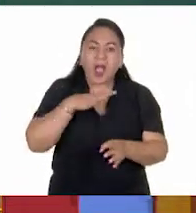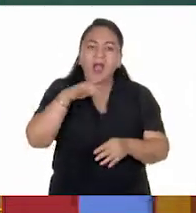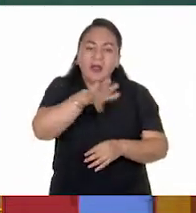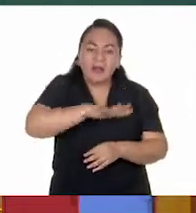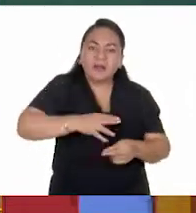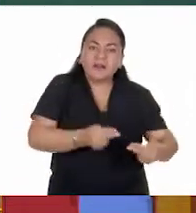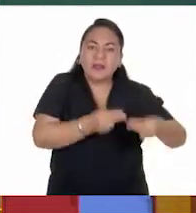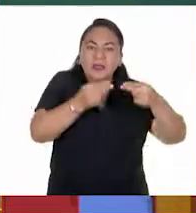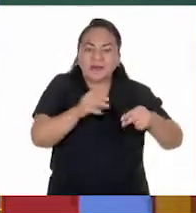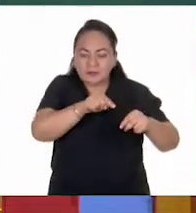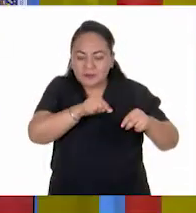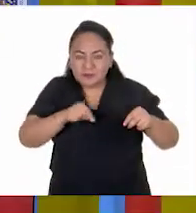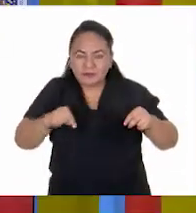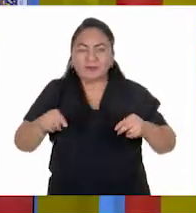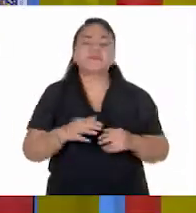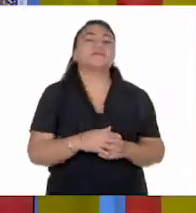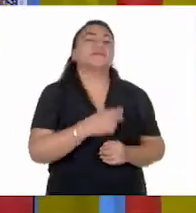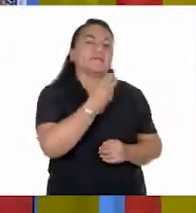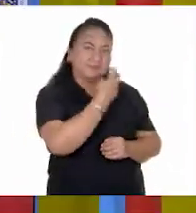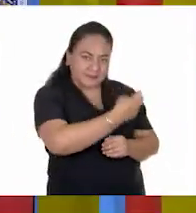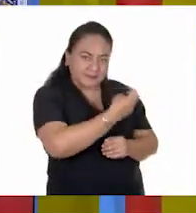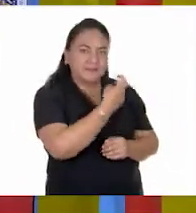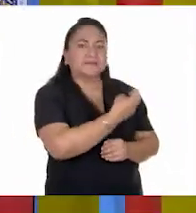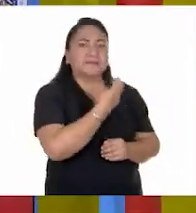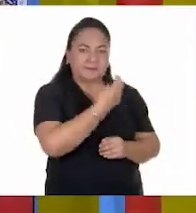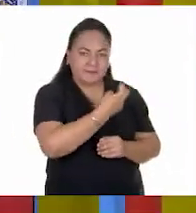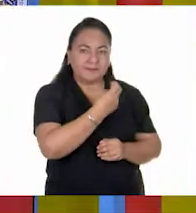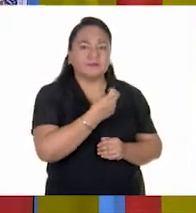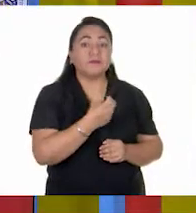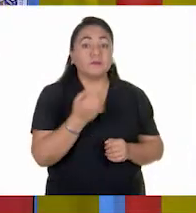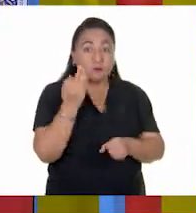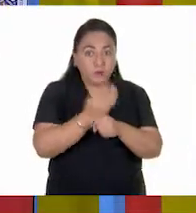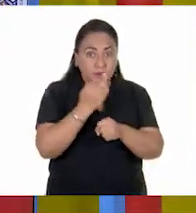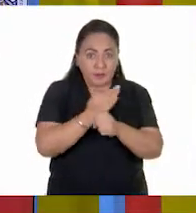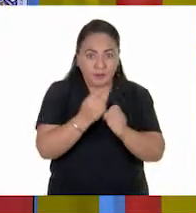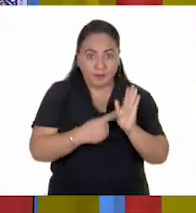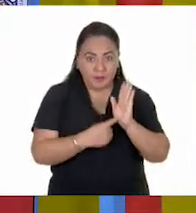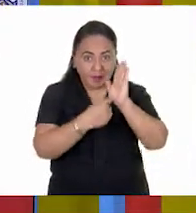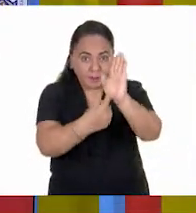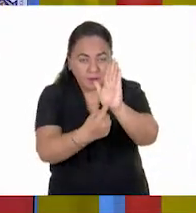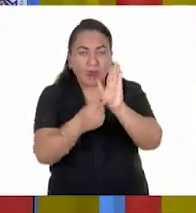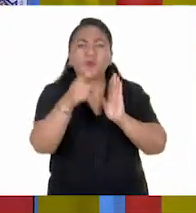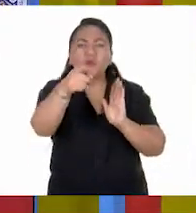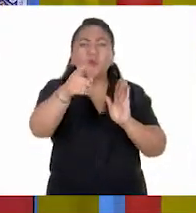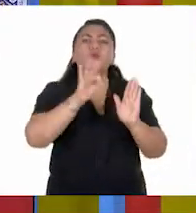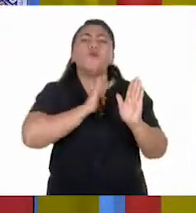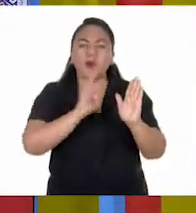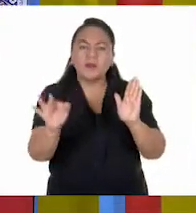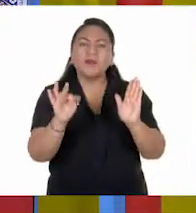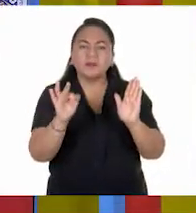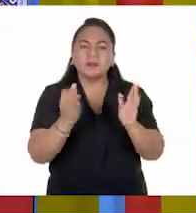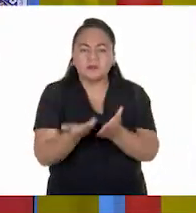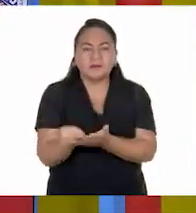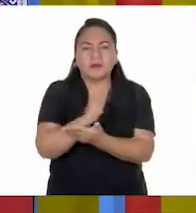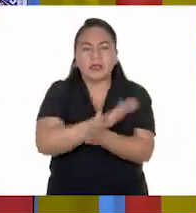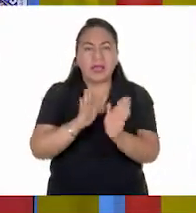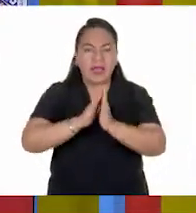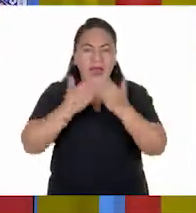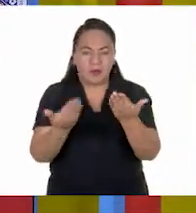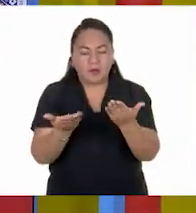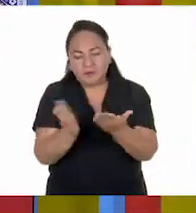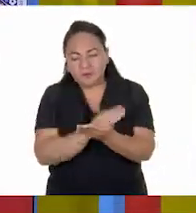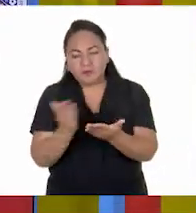los comercios. Exactamente, Pili. Ahora, con esta información, tú ya puedes contestar la página de tu